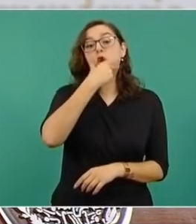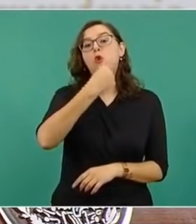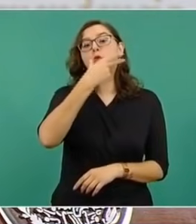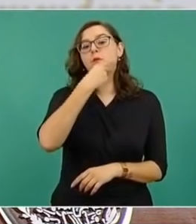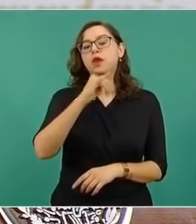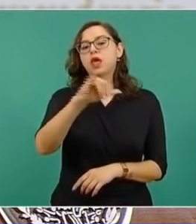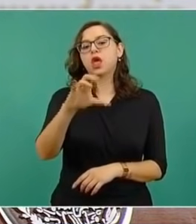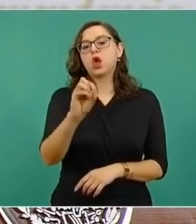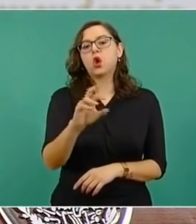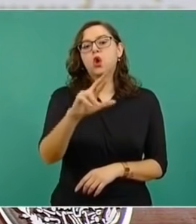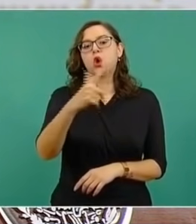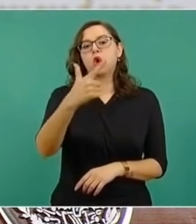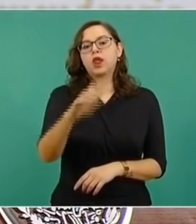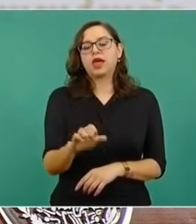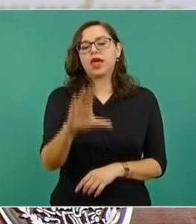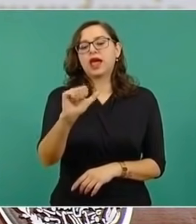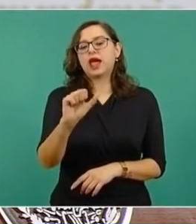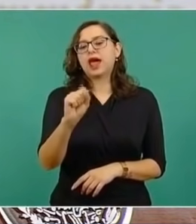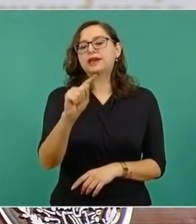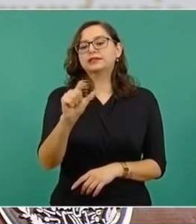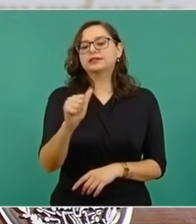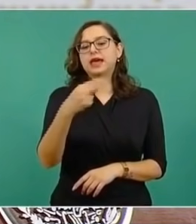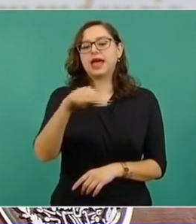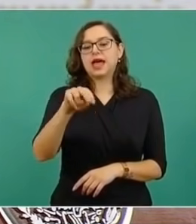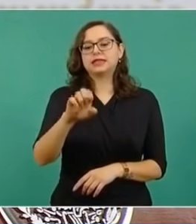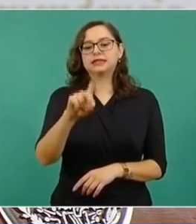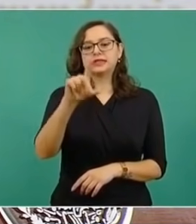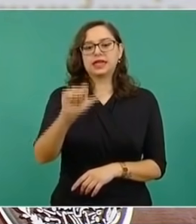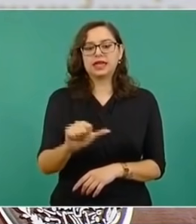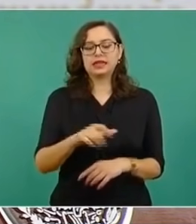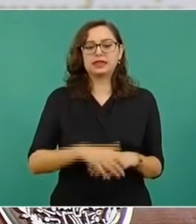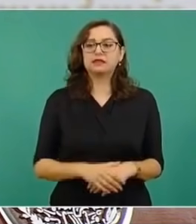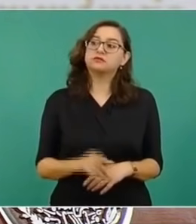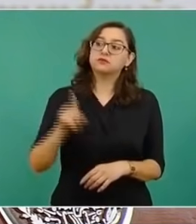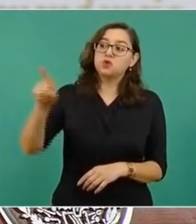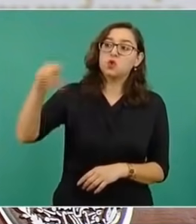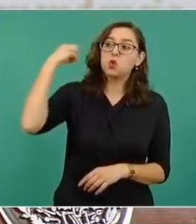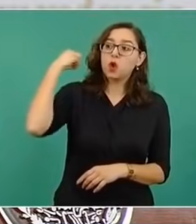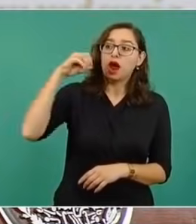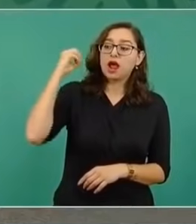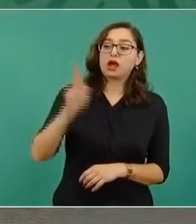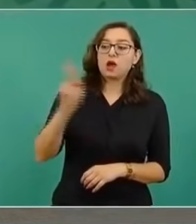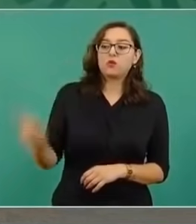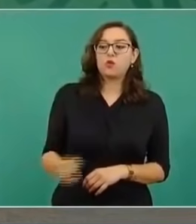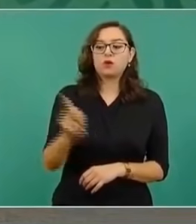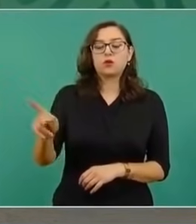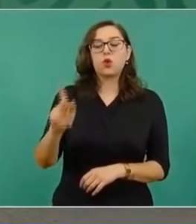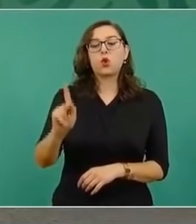cuando se refiere a Putla, Oaxaca,